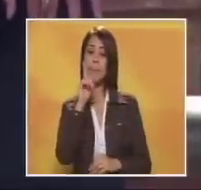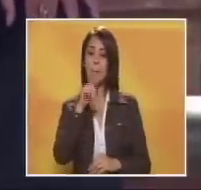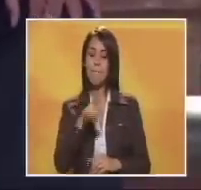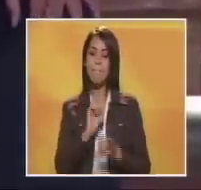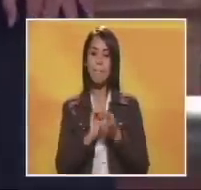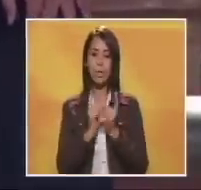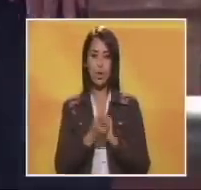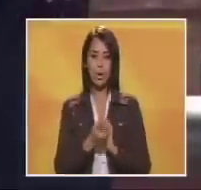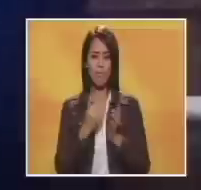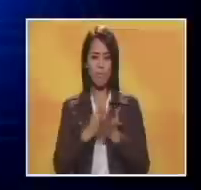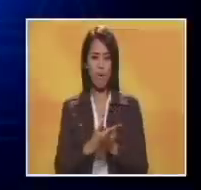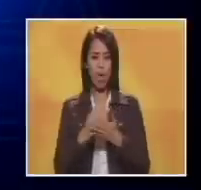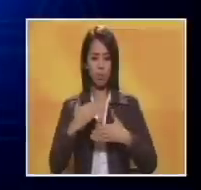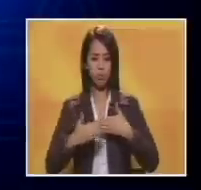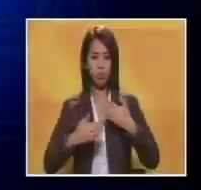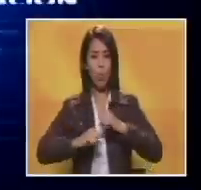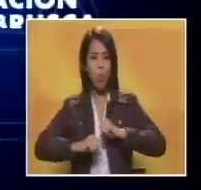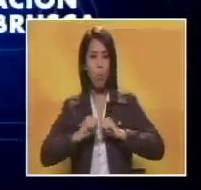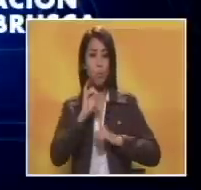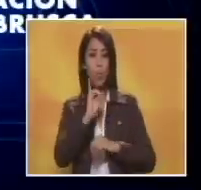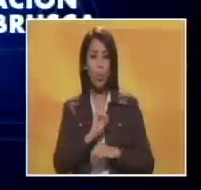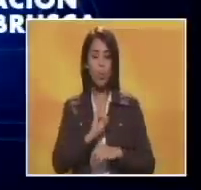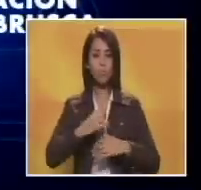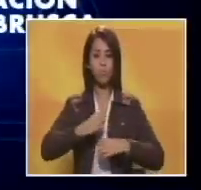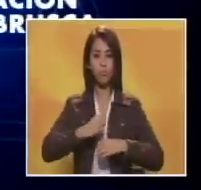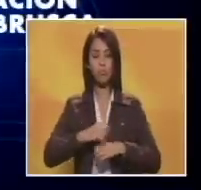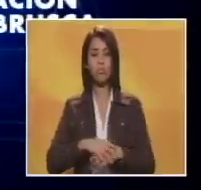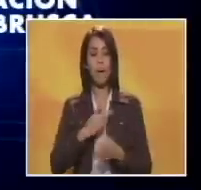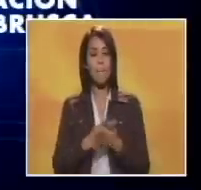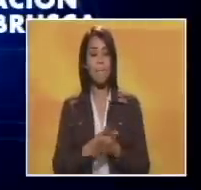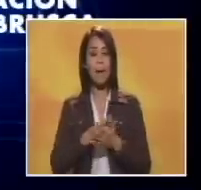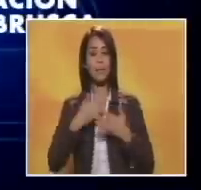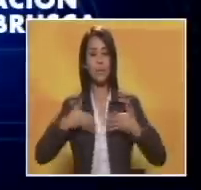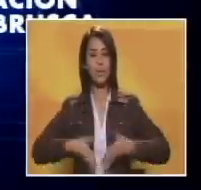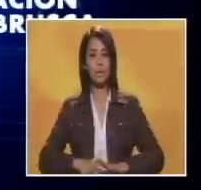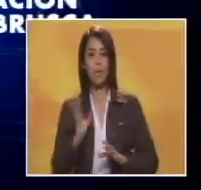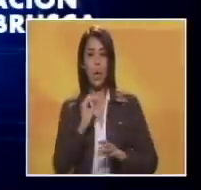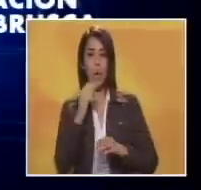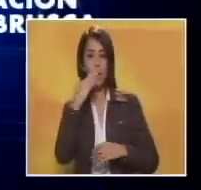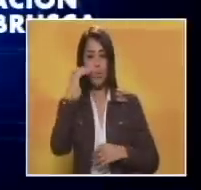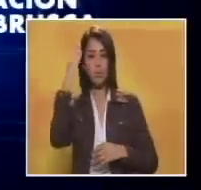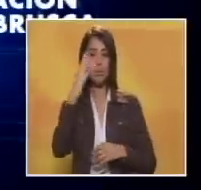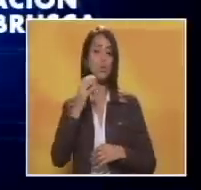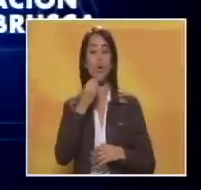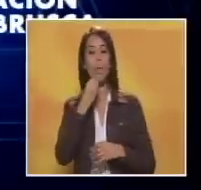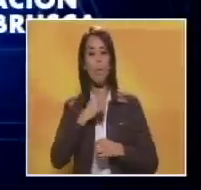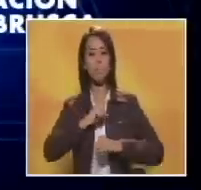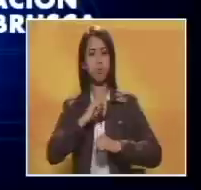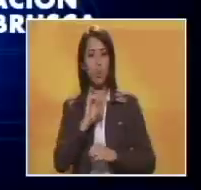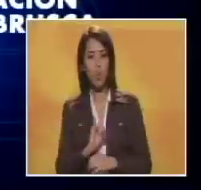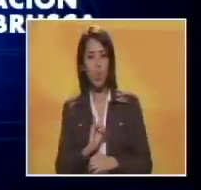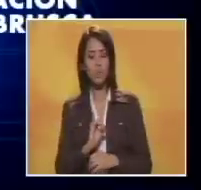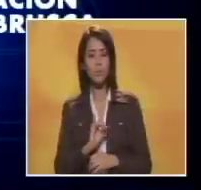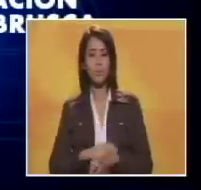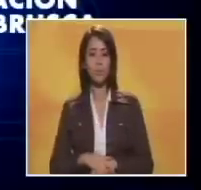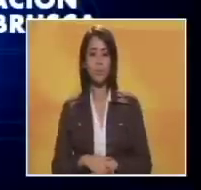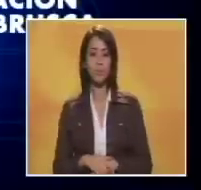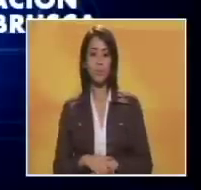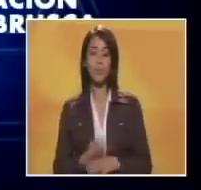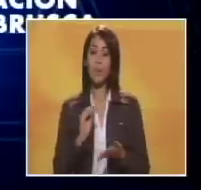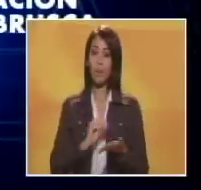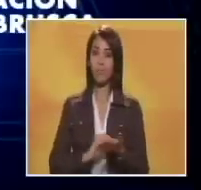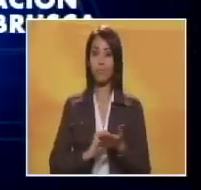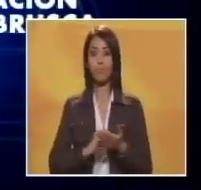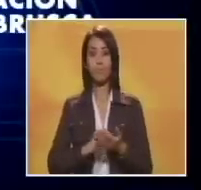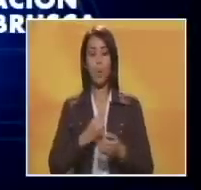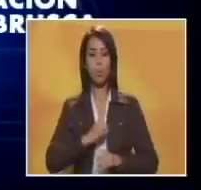los cambios de peso durante su vida. Sobrepeso al nacer, aumento de peso durante la adultez, pérdida y recuperación de peso de forma